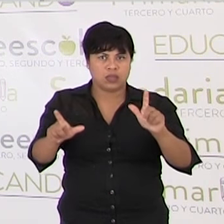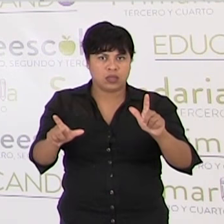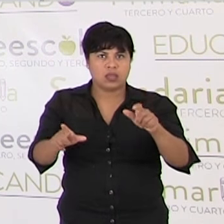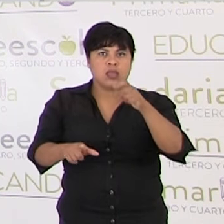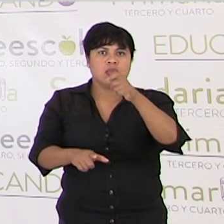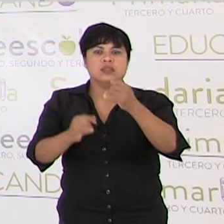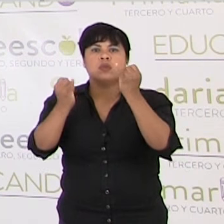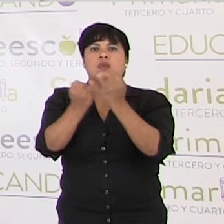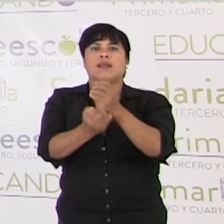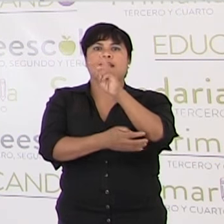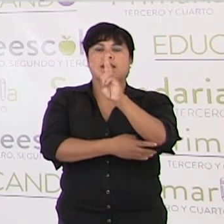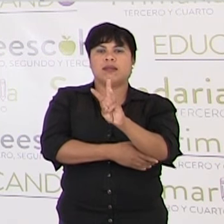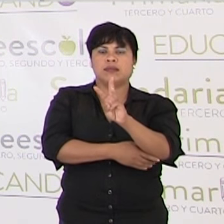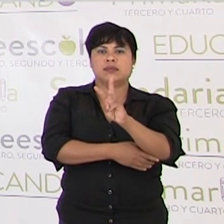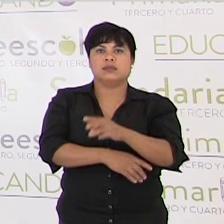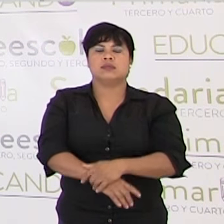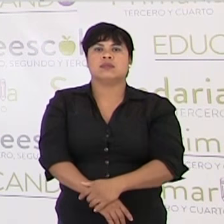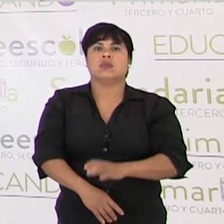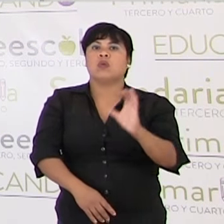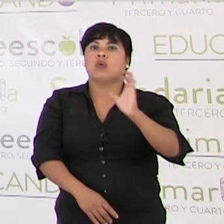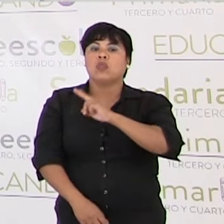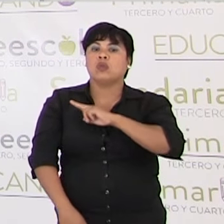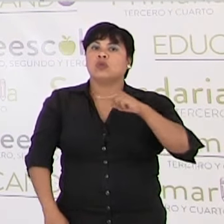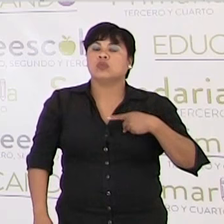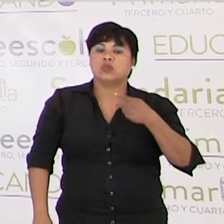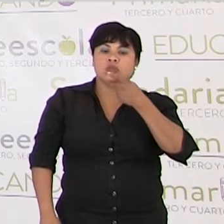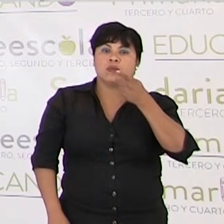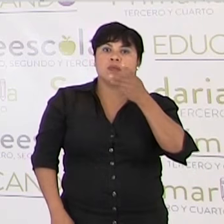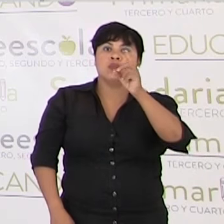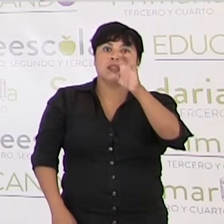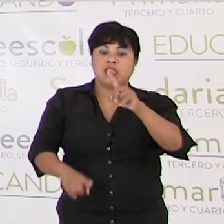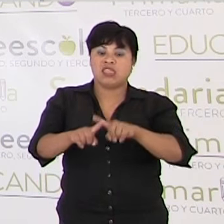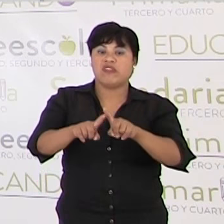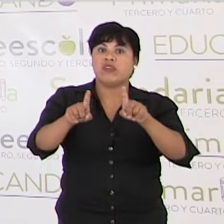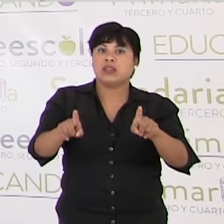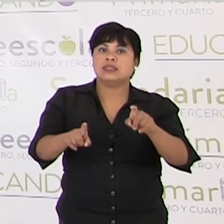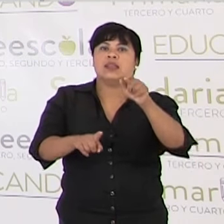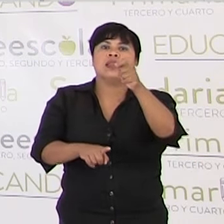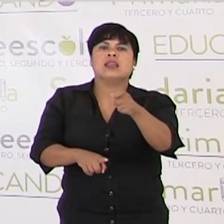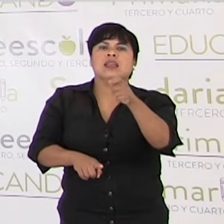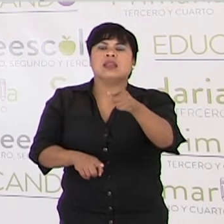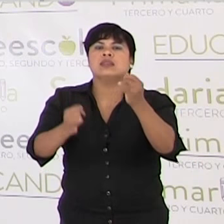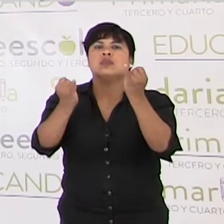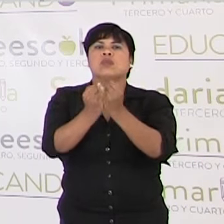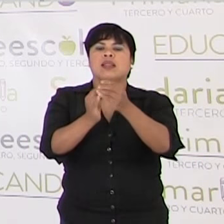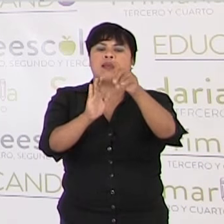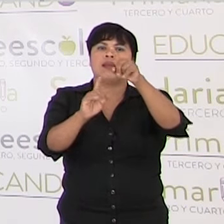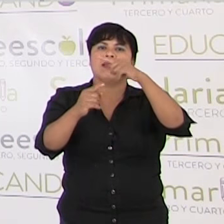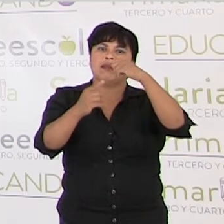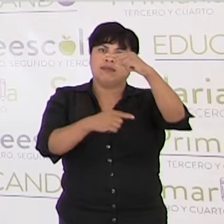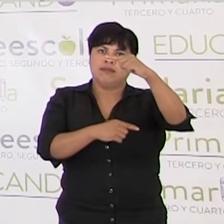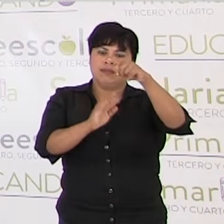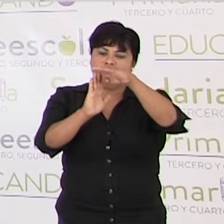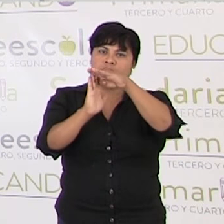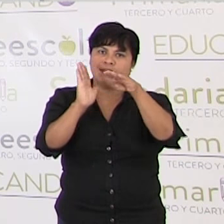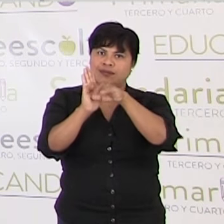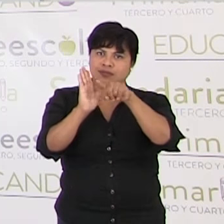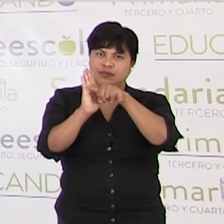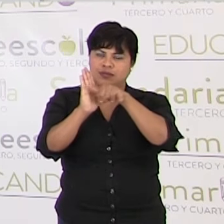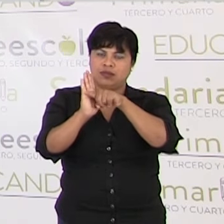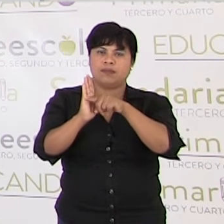es igual a 3. Cuando nosotros hablamos de diferencia, nos estamos refiriendo que es una